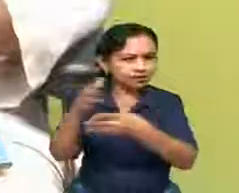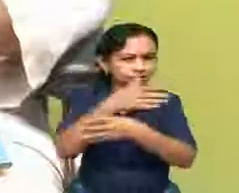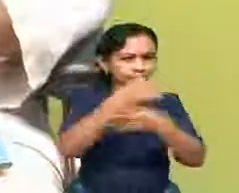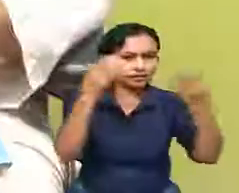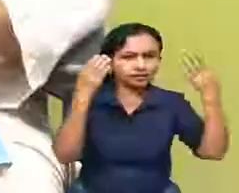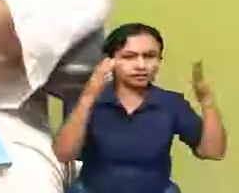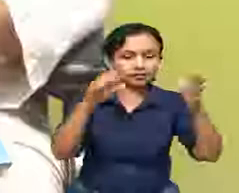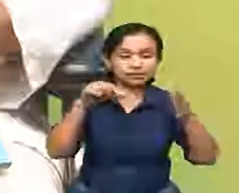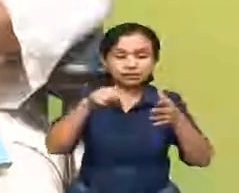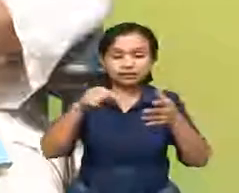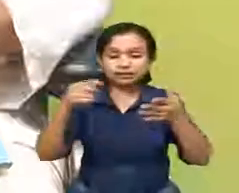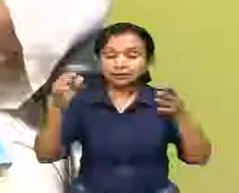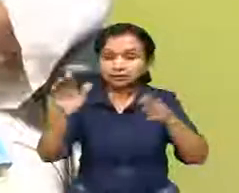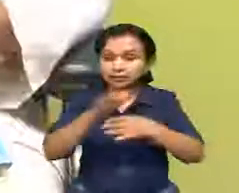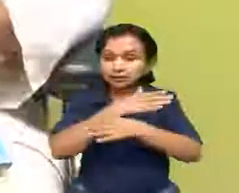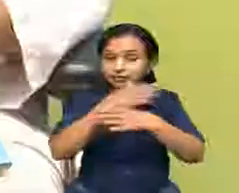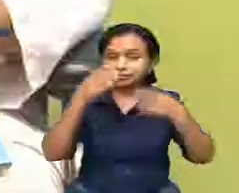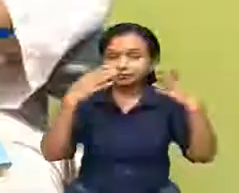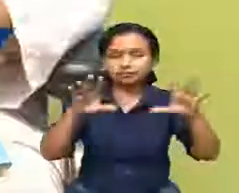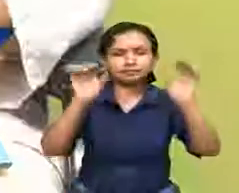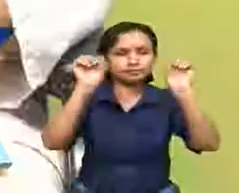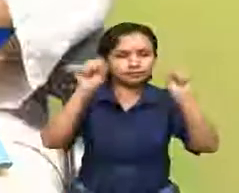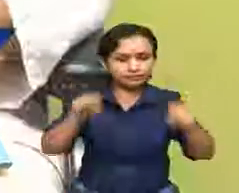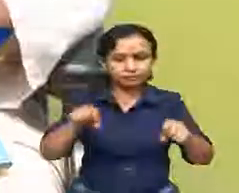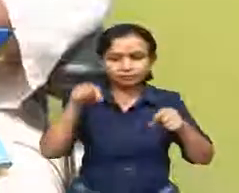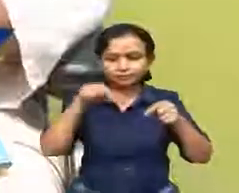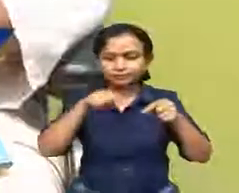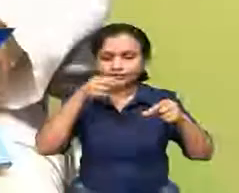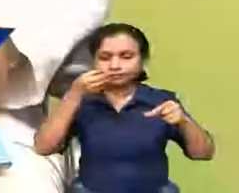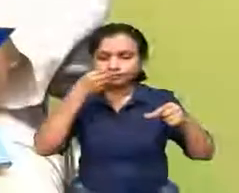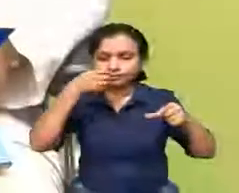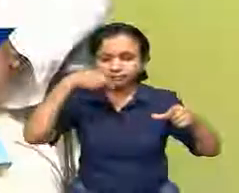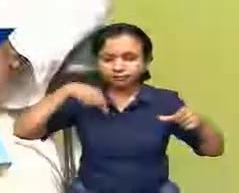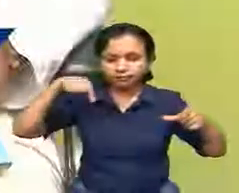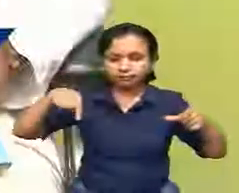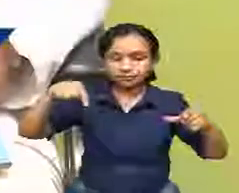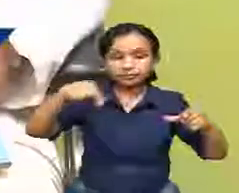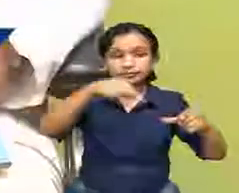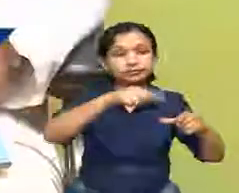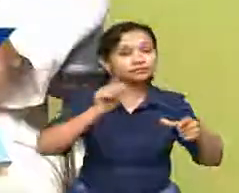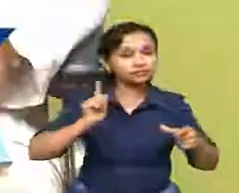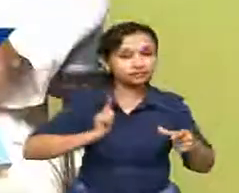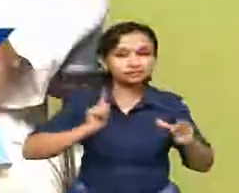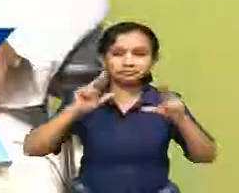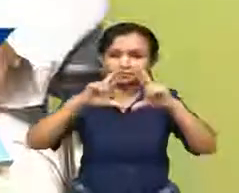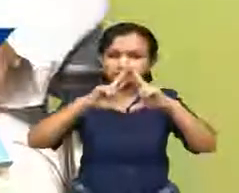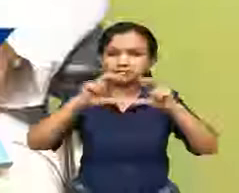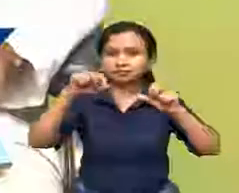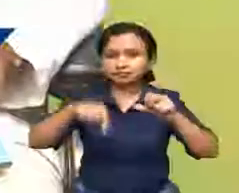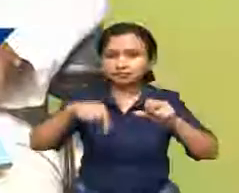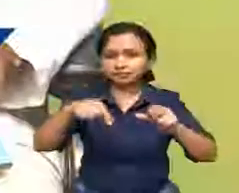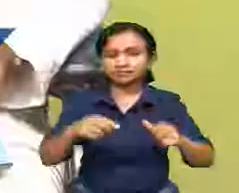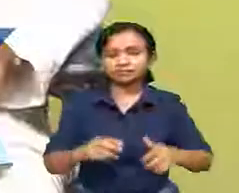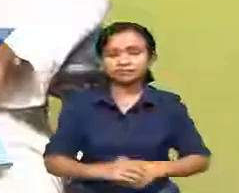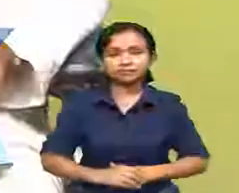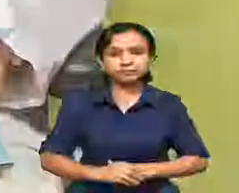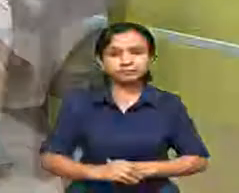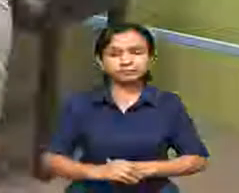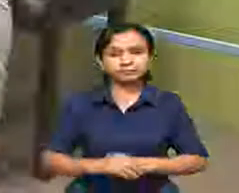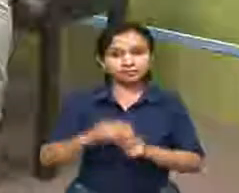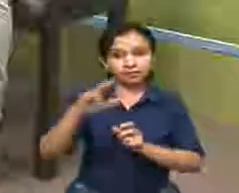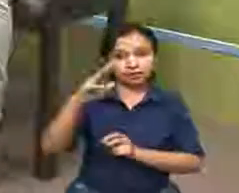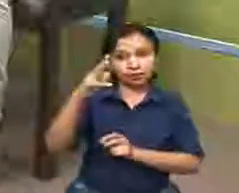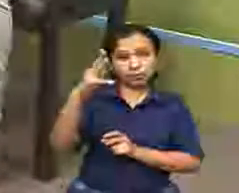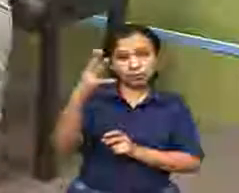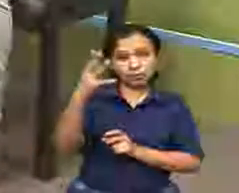esos nutrientes los podemos encontrar en esos alimentos que tenemos acá en nuestro país. Durante los